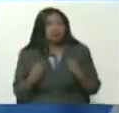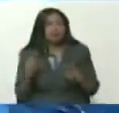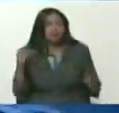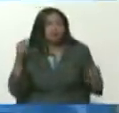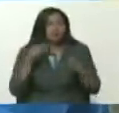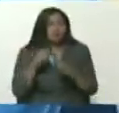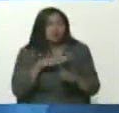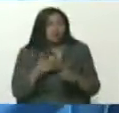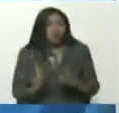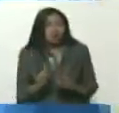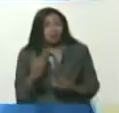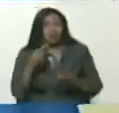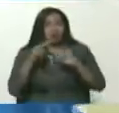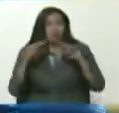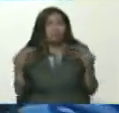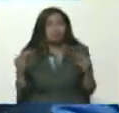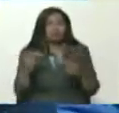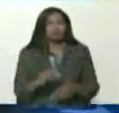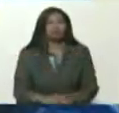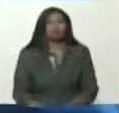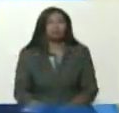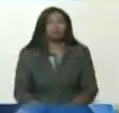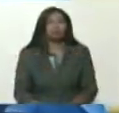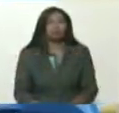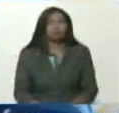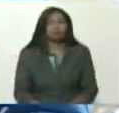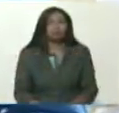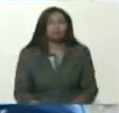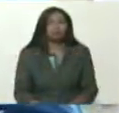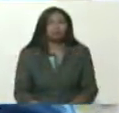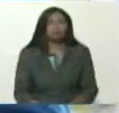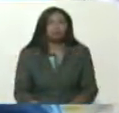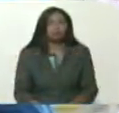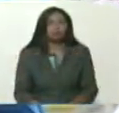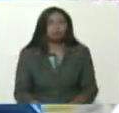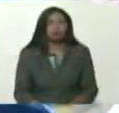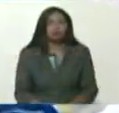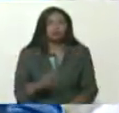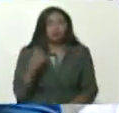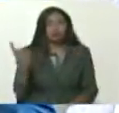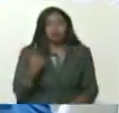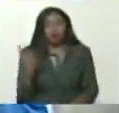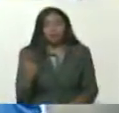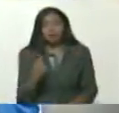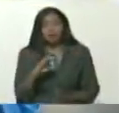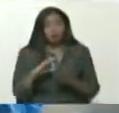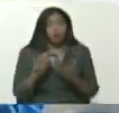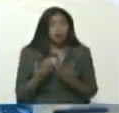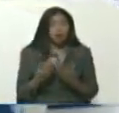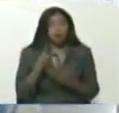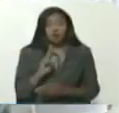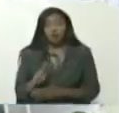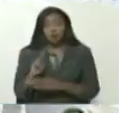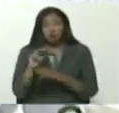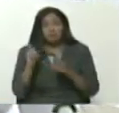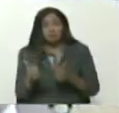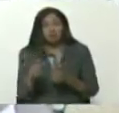objetivo. Fíjense ustedes aquí también, no solamente son cuadernos útiles, prácticos, bien